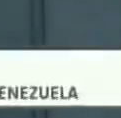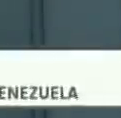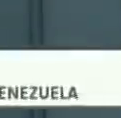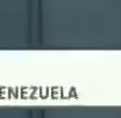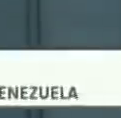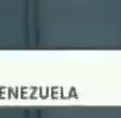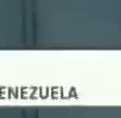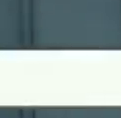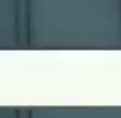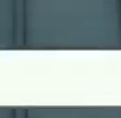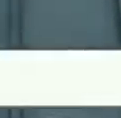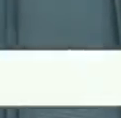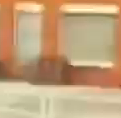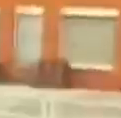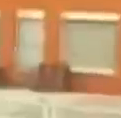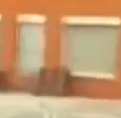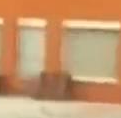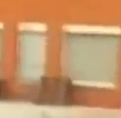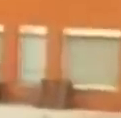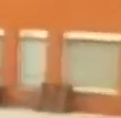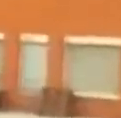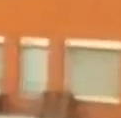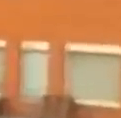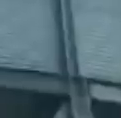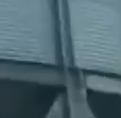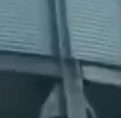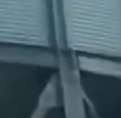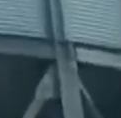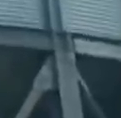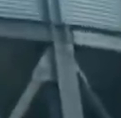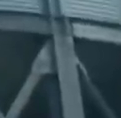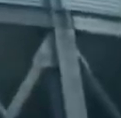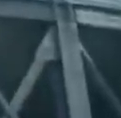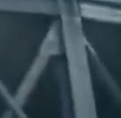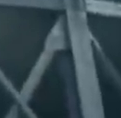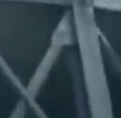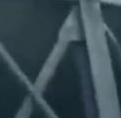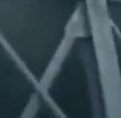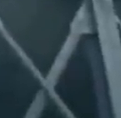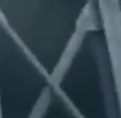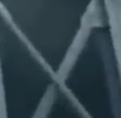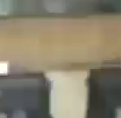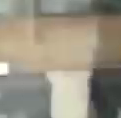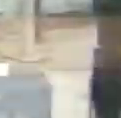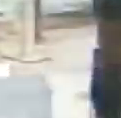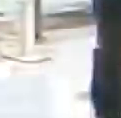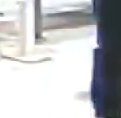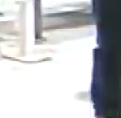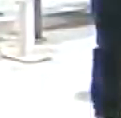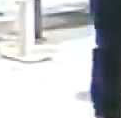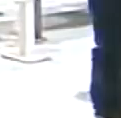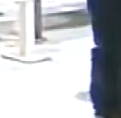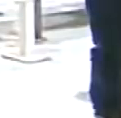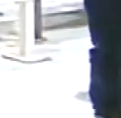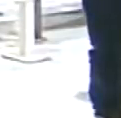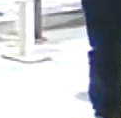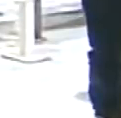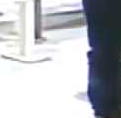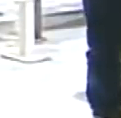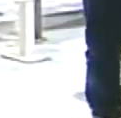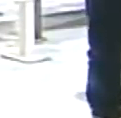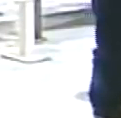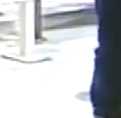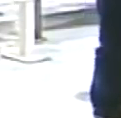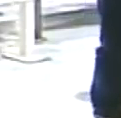Zamora, para ver con nuestros ojos a los empresarios, a los trabajadores y a las